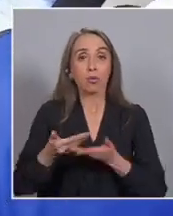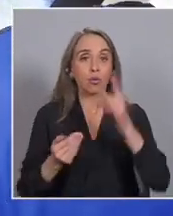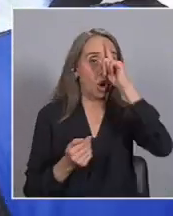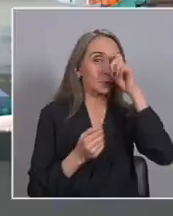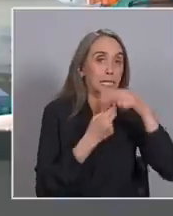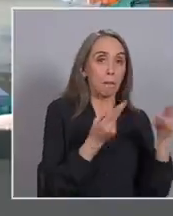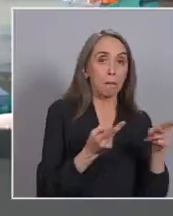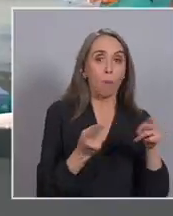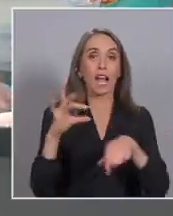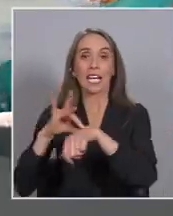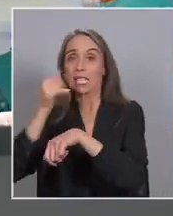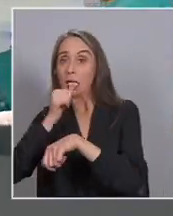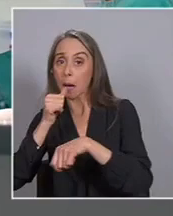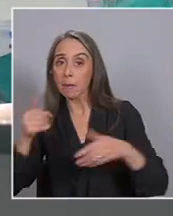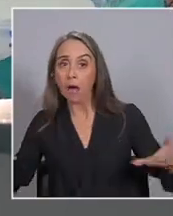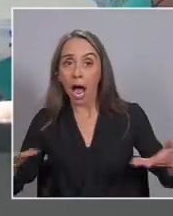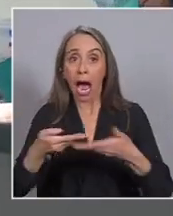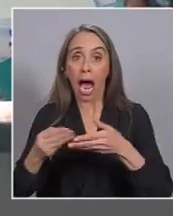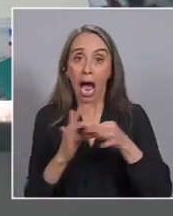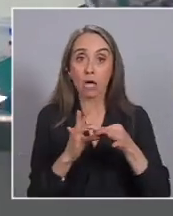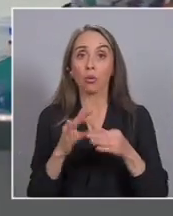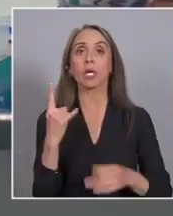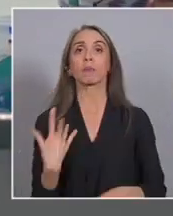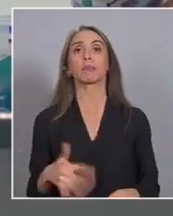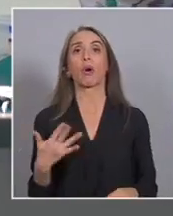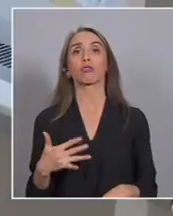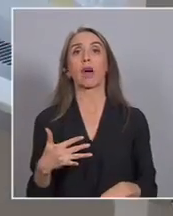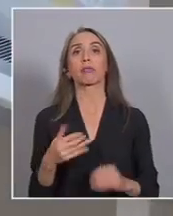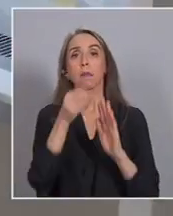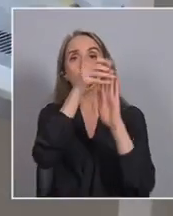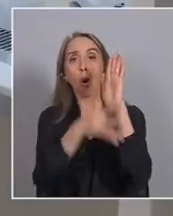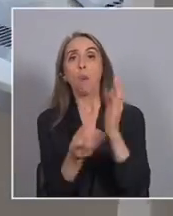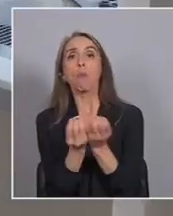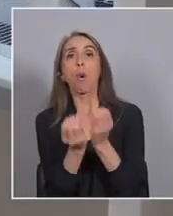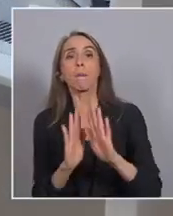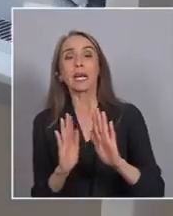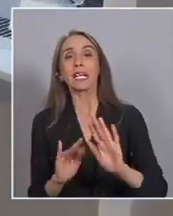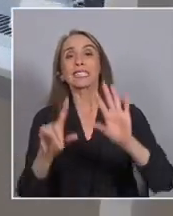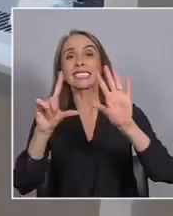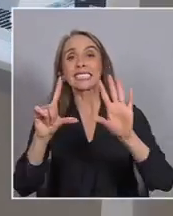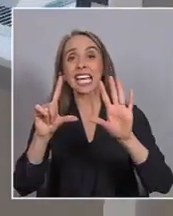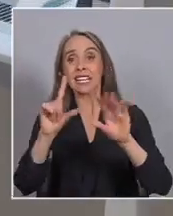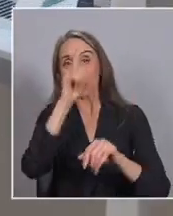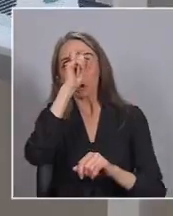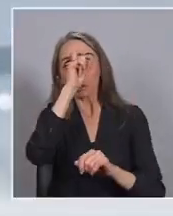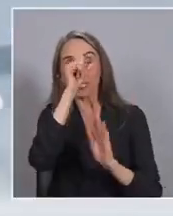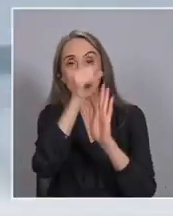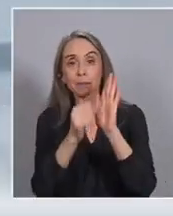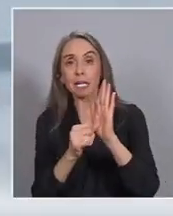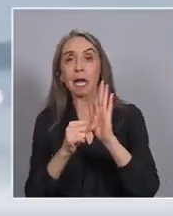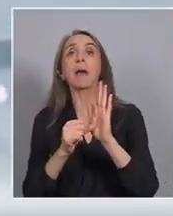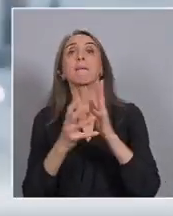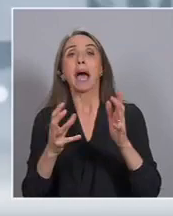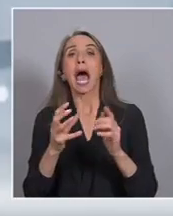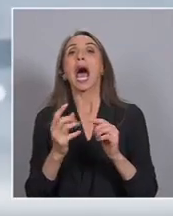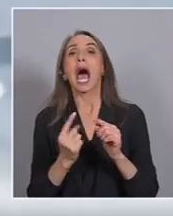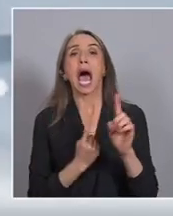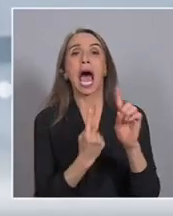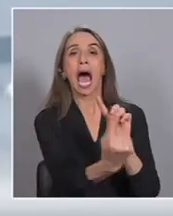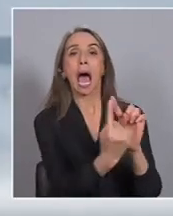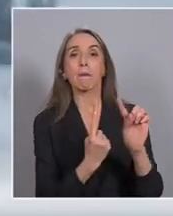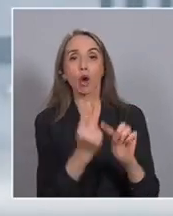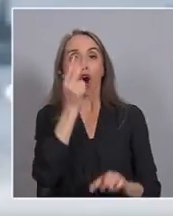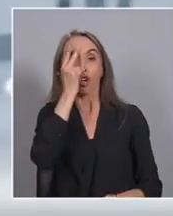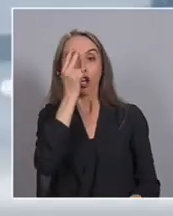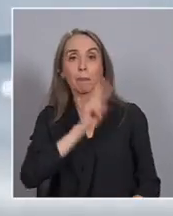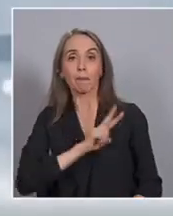para esto es fundamental. Además, instalamos 7 centros de resolución de cirugía mayor ambulatoria en regiones de